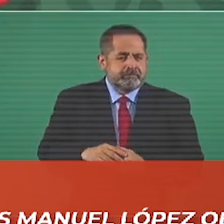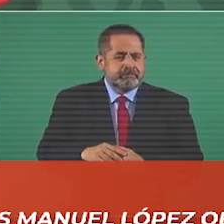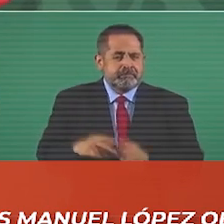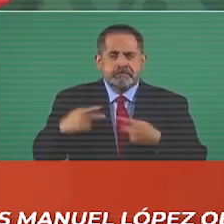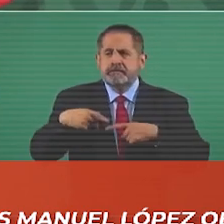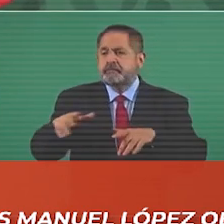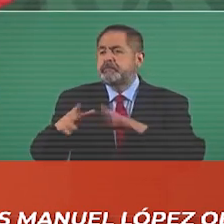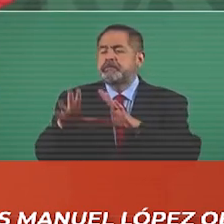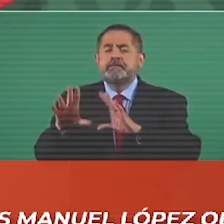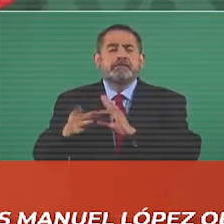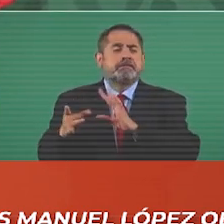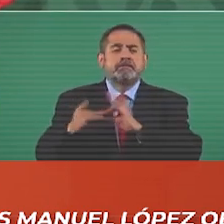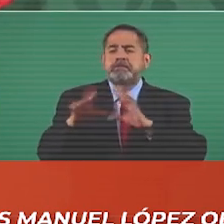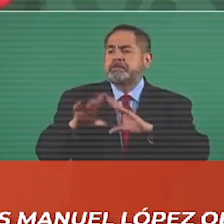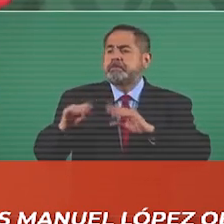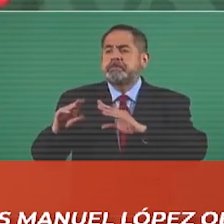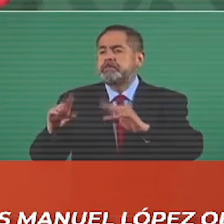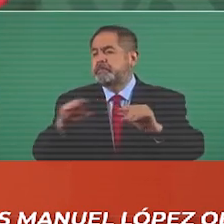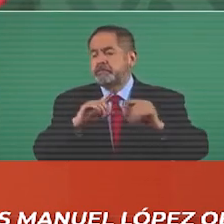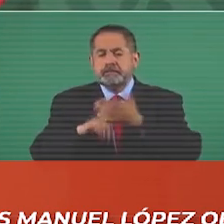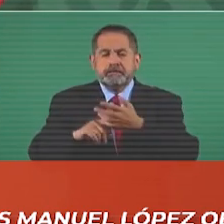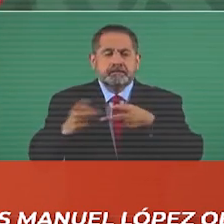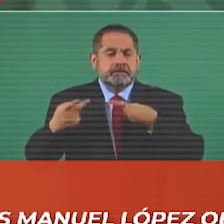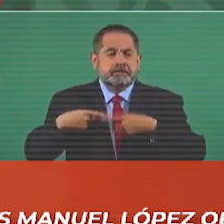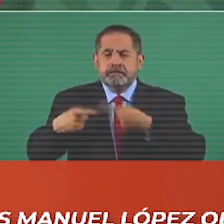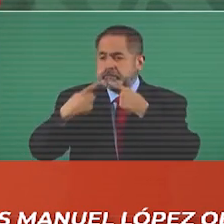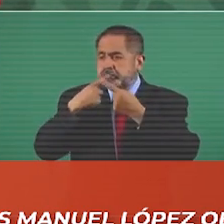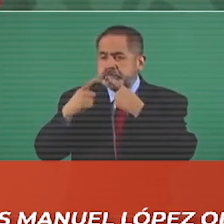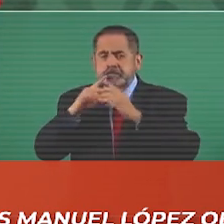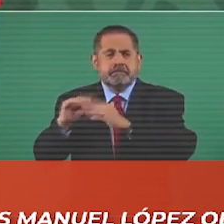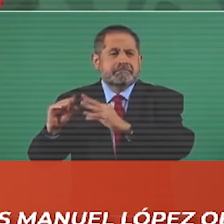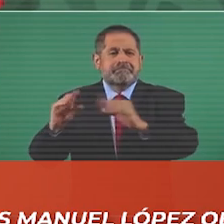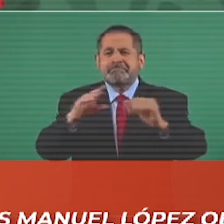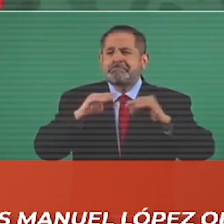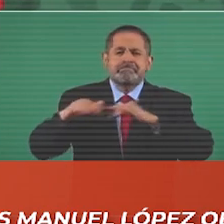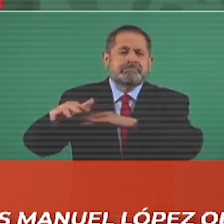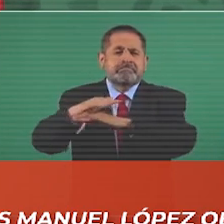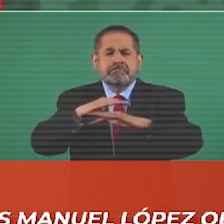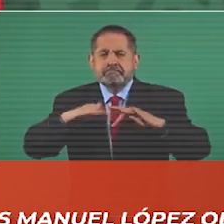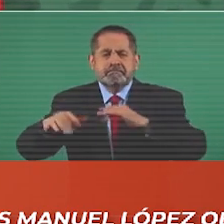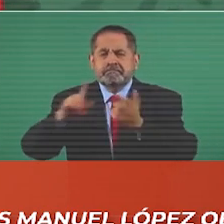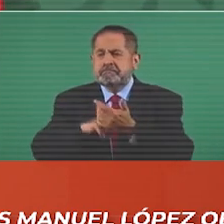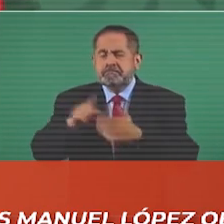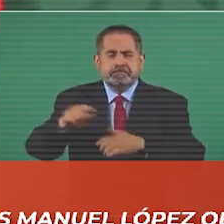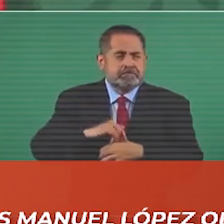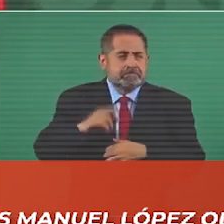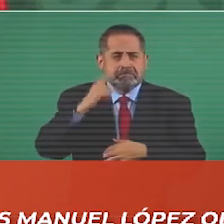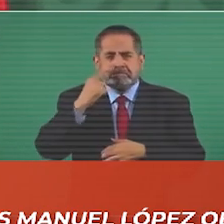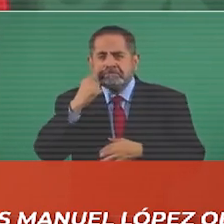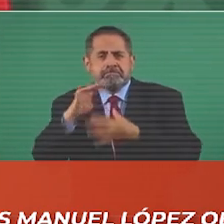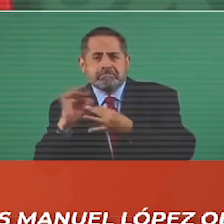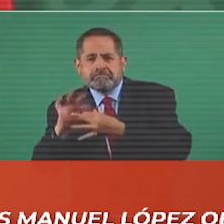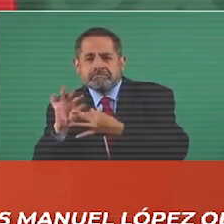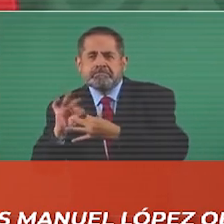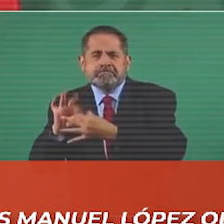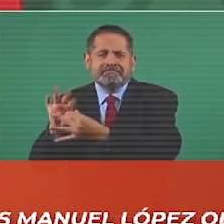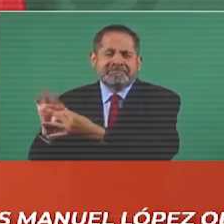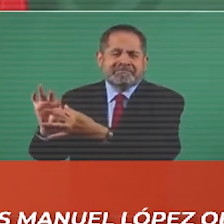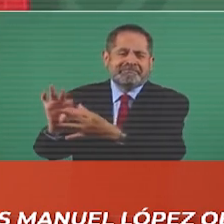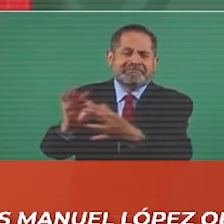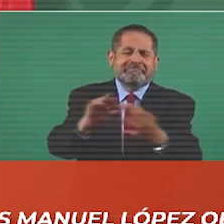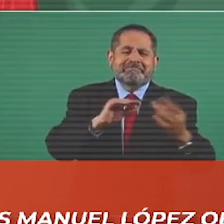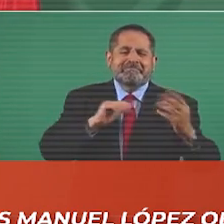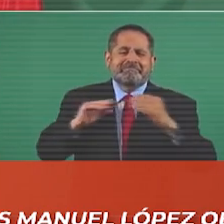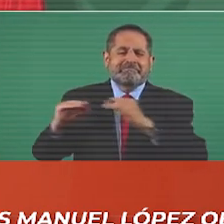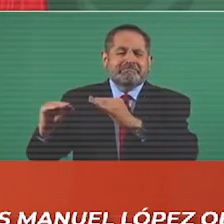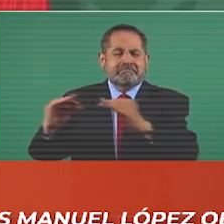lo que se transmite de boca en boca, es el corre la voz, es la información